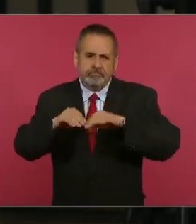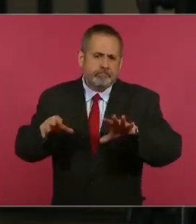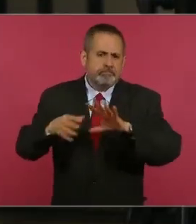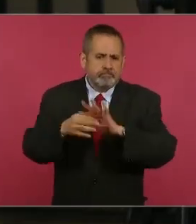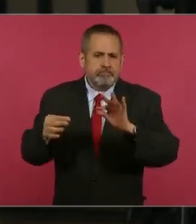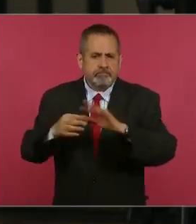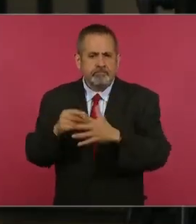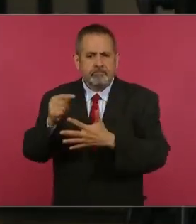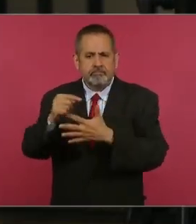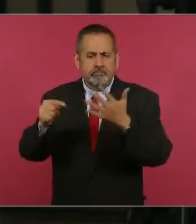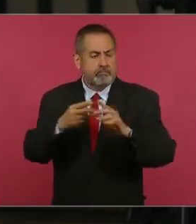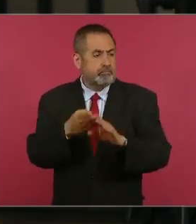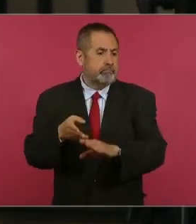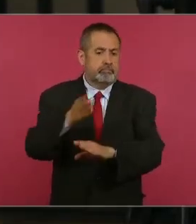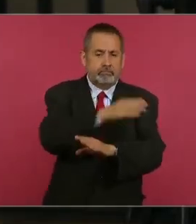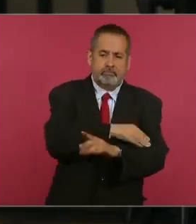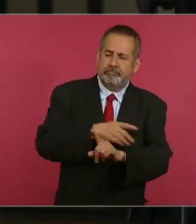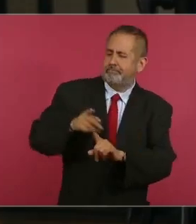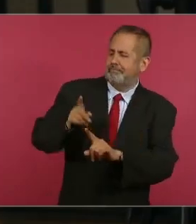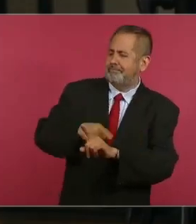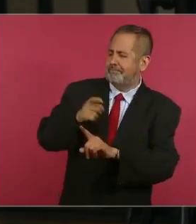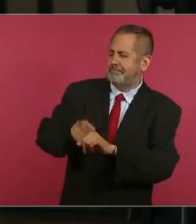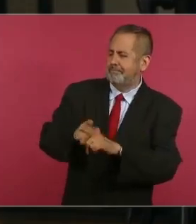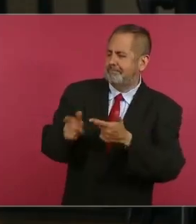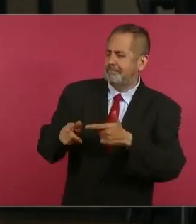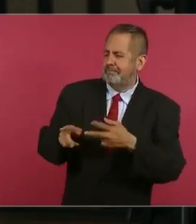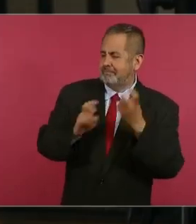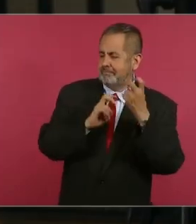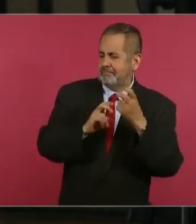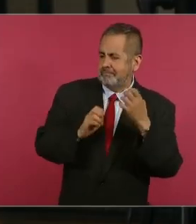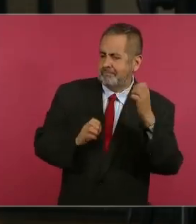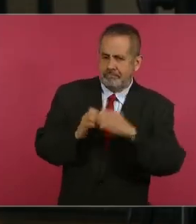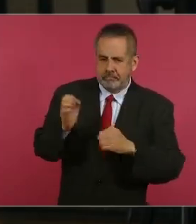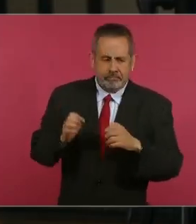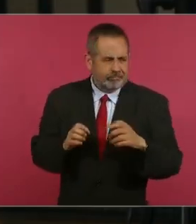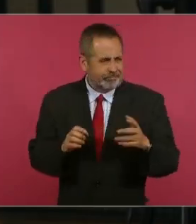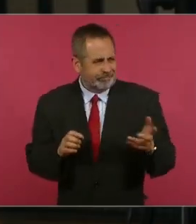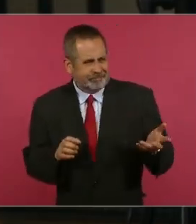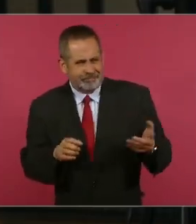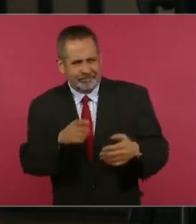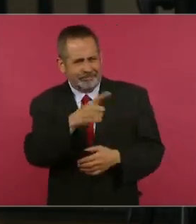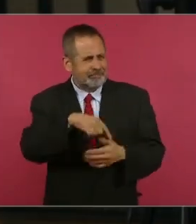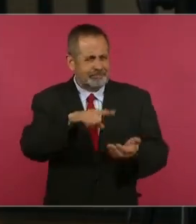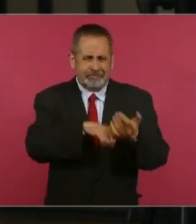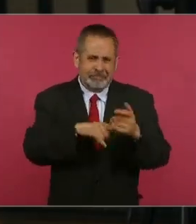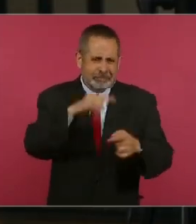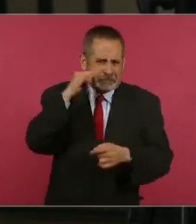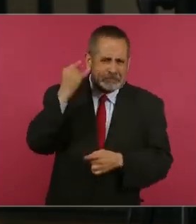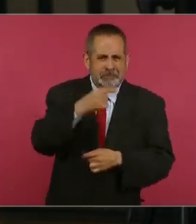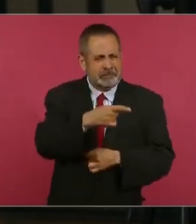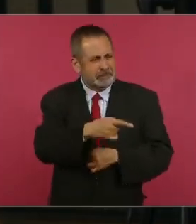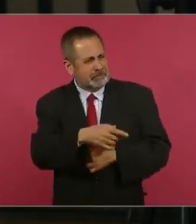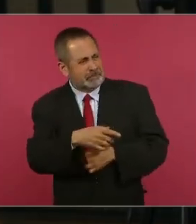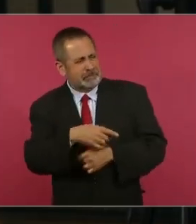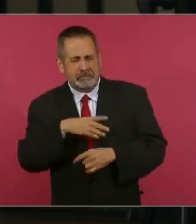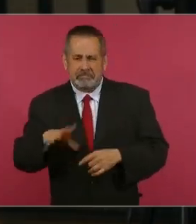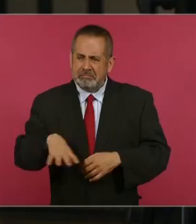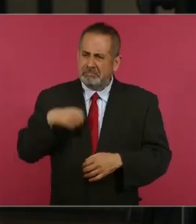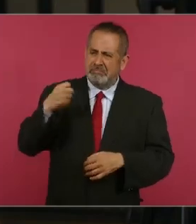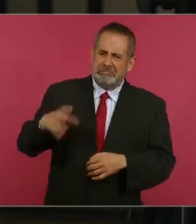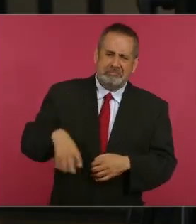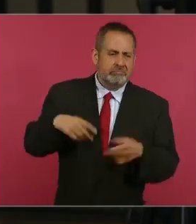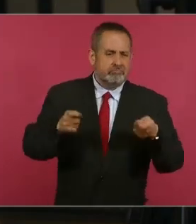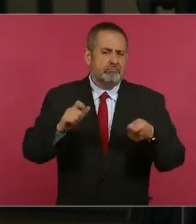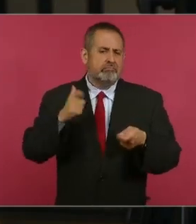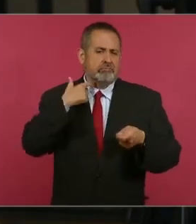que se volaron de México en gobiernos pasados. Usted nos ha informado de todos aquellos gandallas que abusaron del país cuando